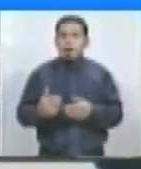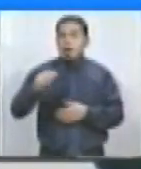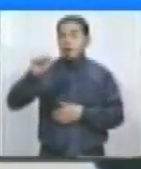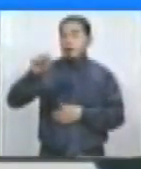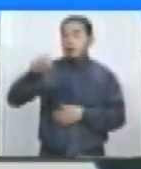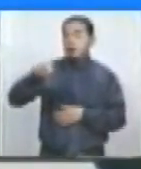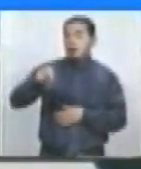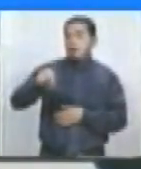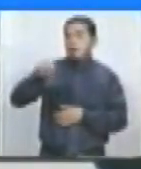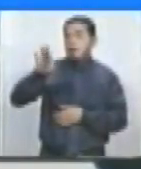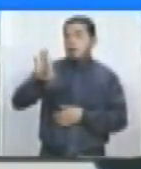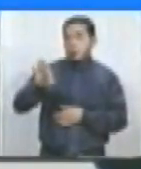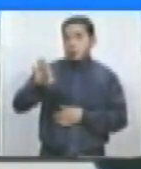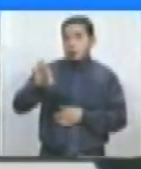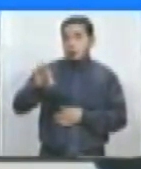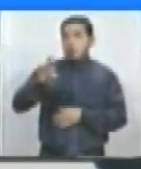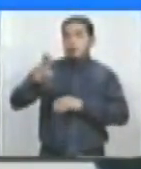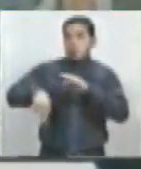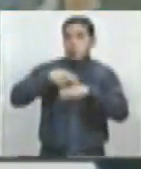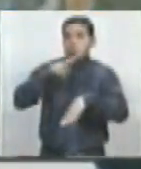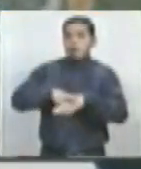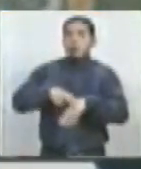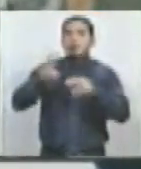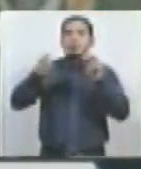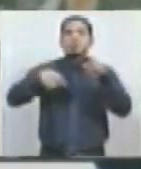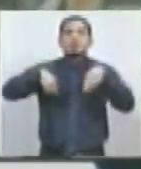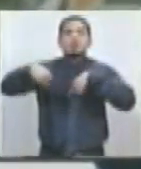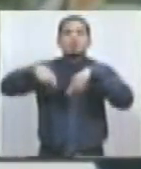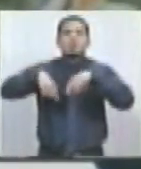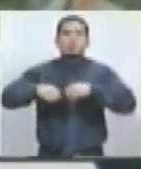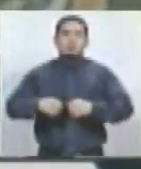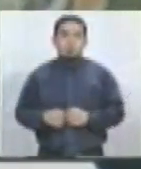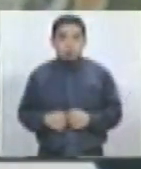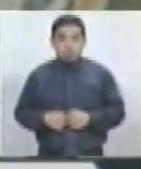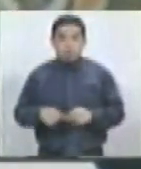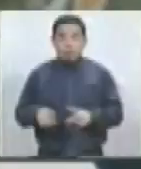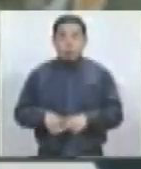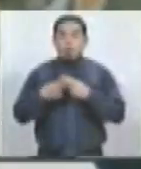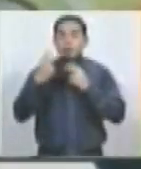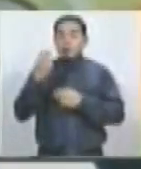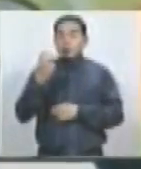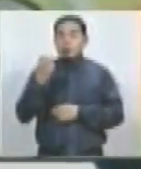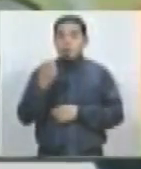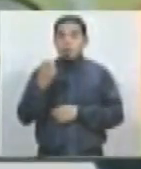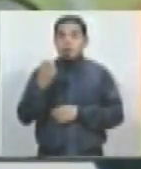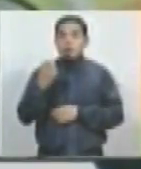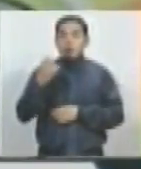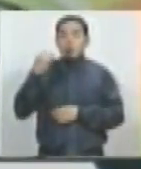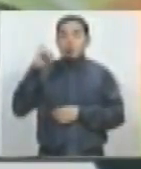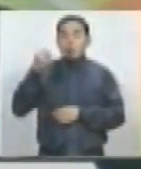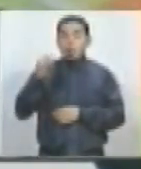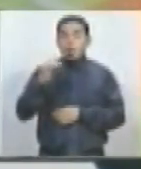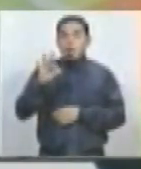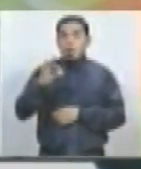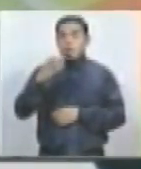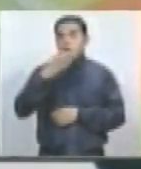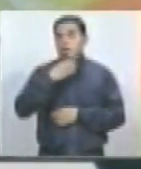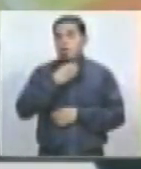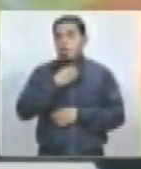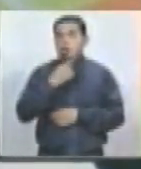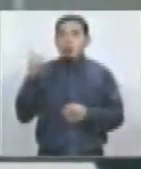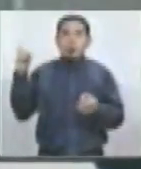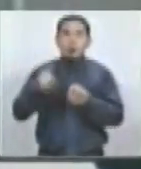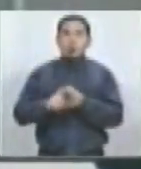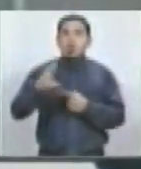viene realizando en temas de control del transporte. El operativo inicia a las 12 horas de este jueves 9 de agosto y culmina a las